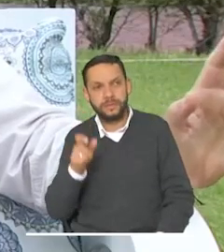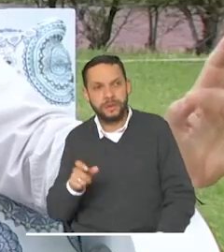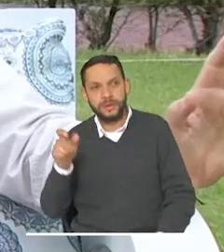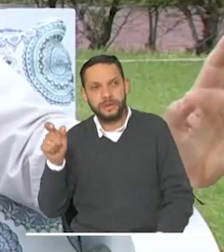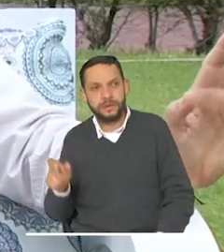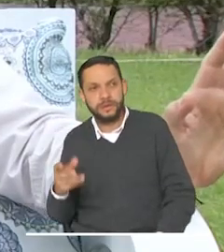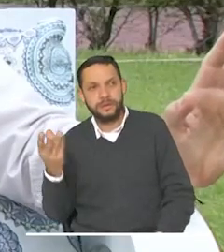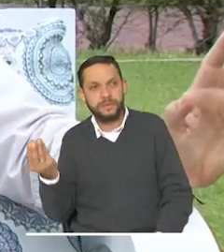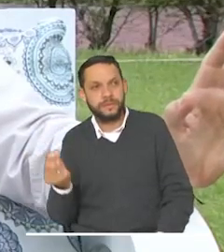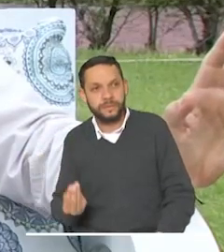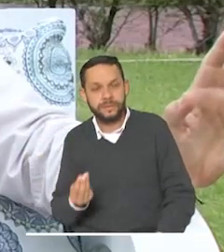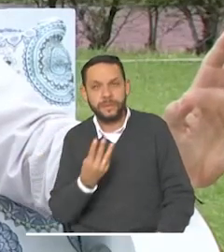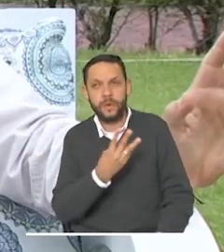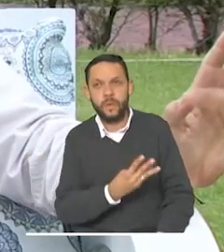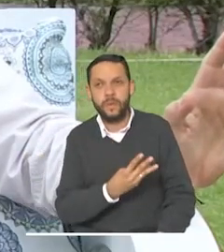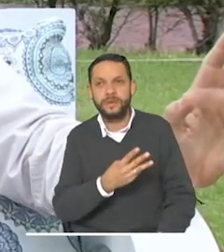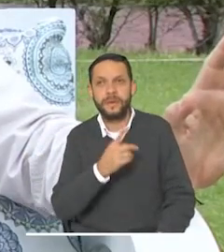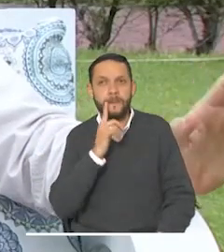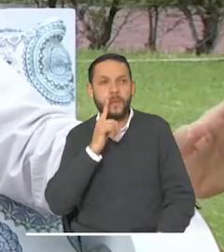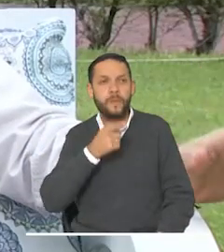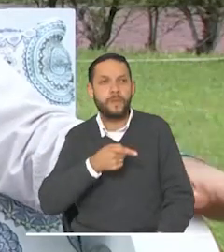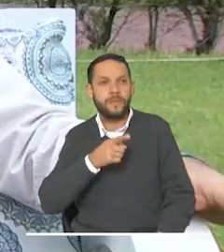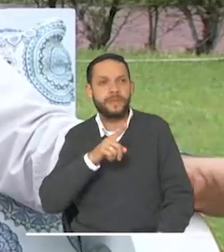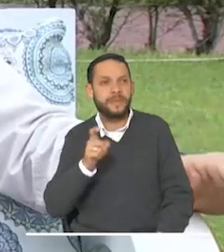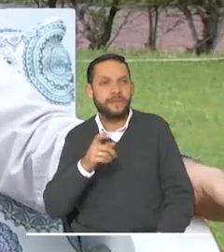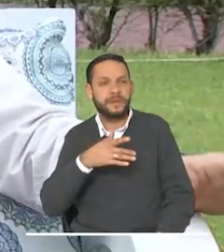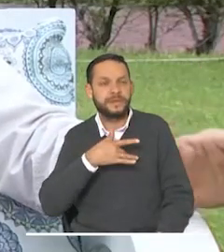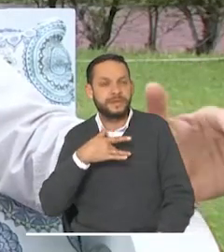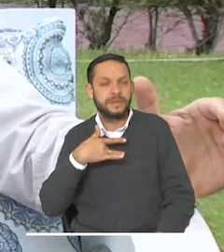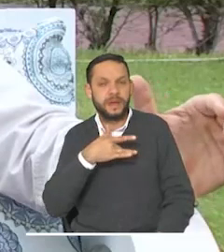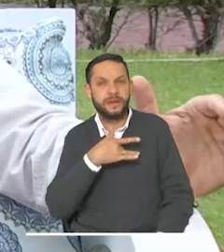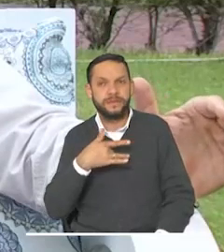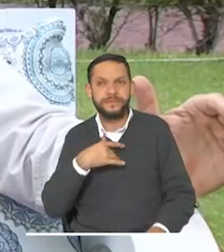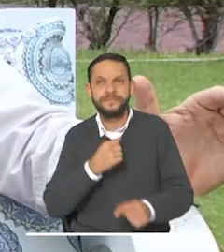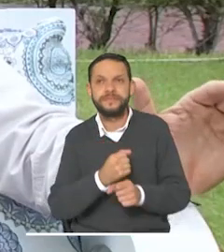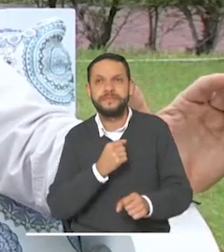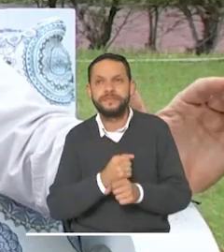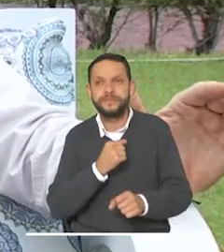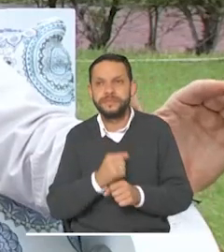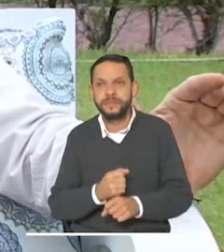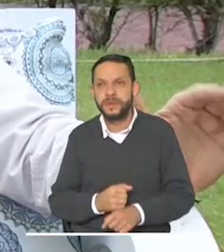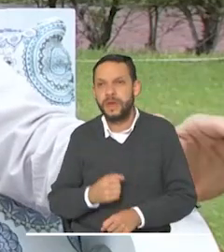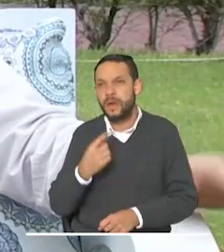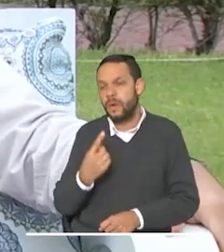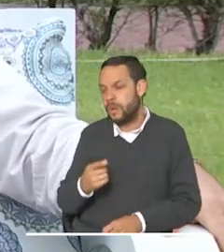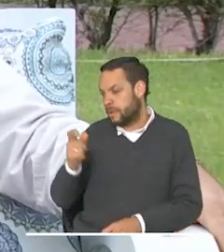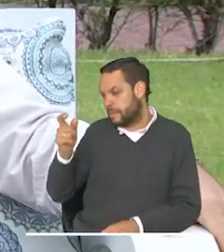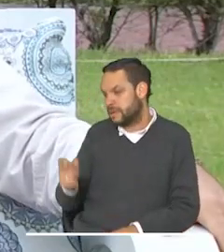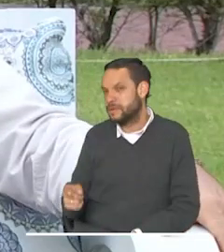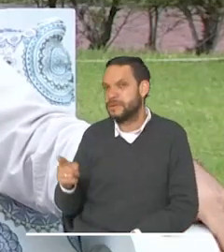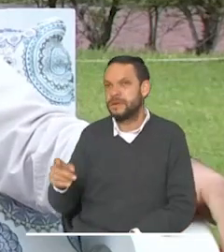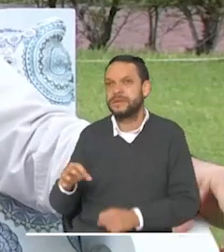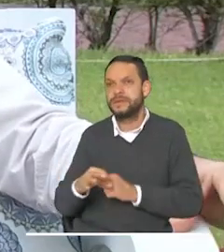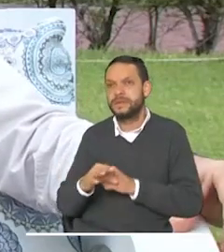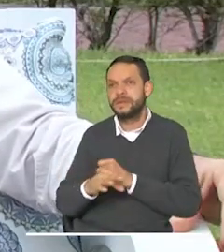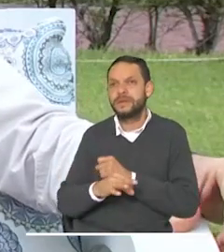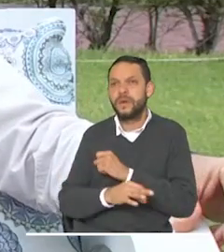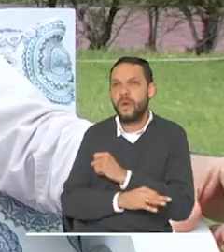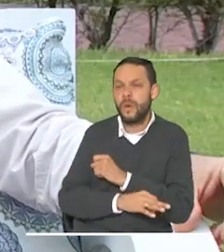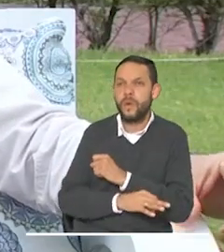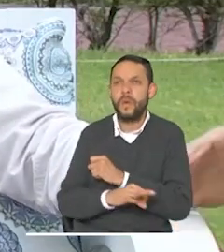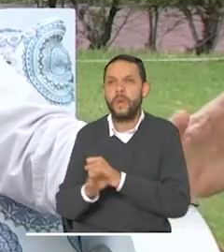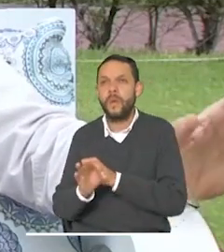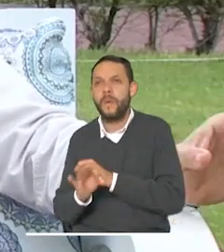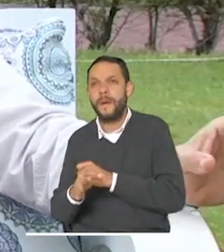cuatro trabajan con la salud y yo cada que llega una persona de profesión psicóloga o médico